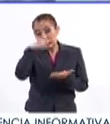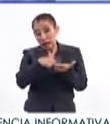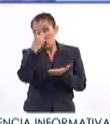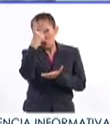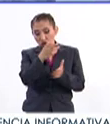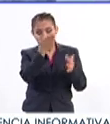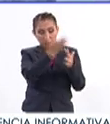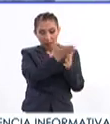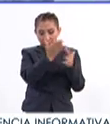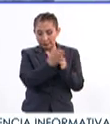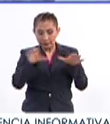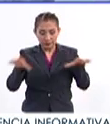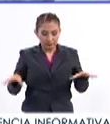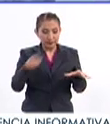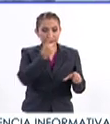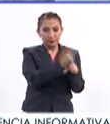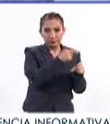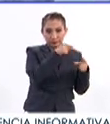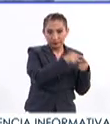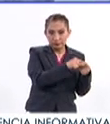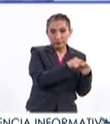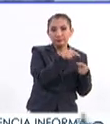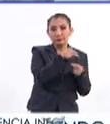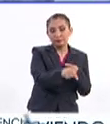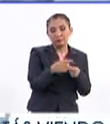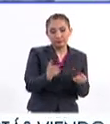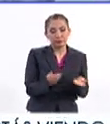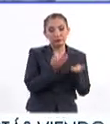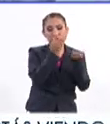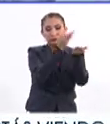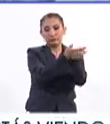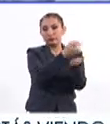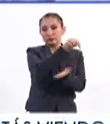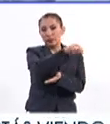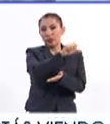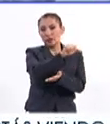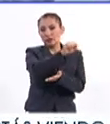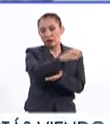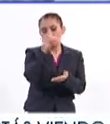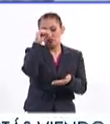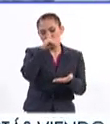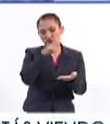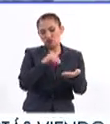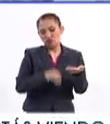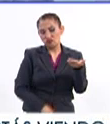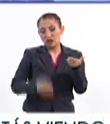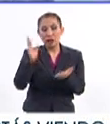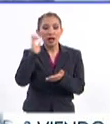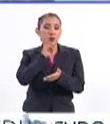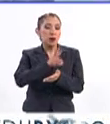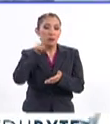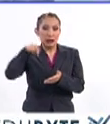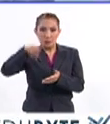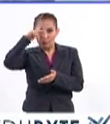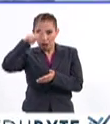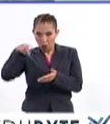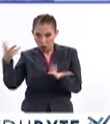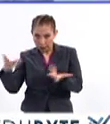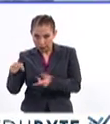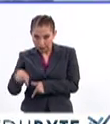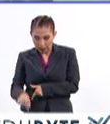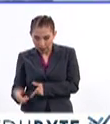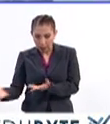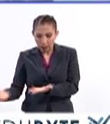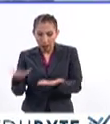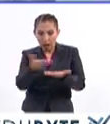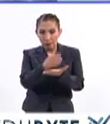en dos fases. La primera fase le entregamos a NASA la integración y pruebas hechas aquí en México,